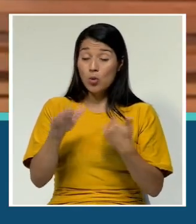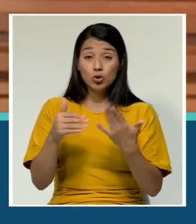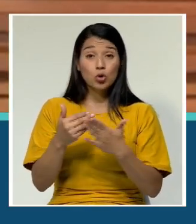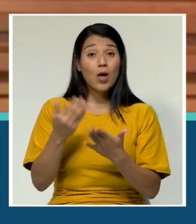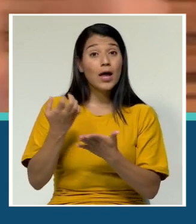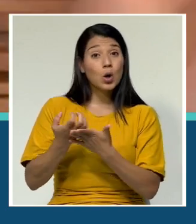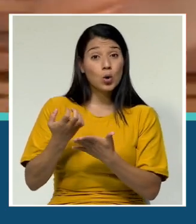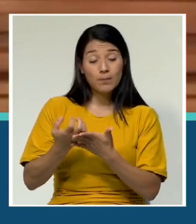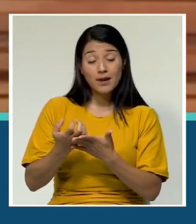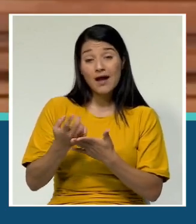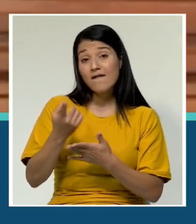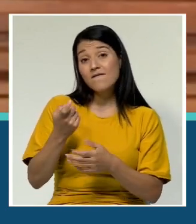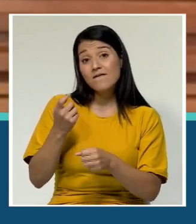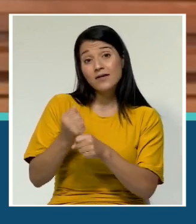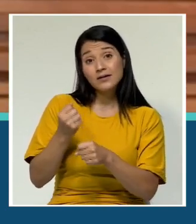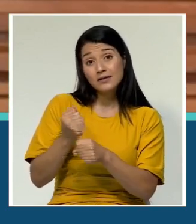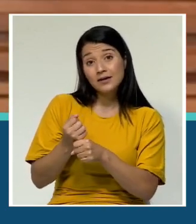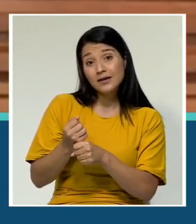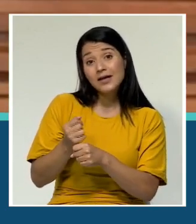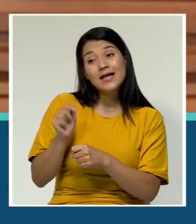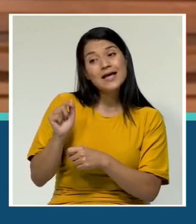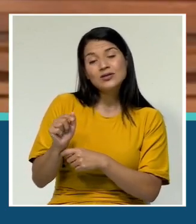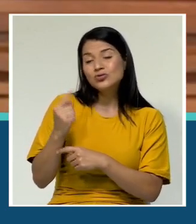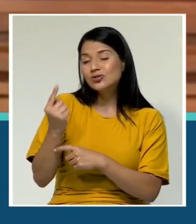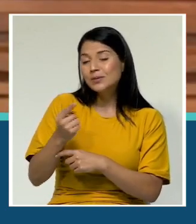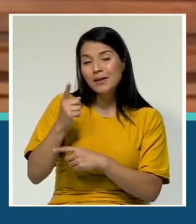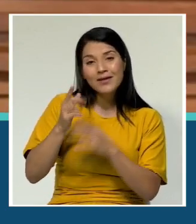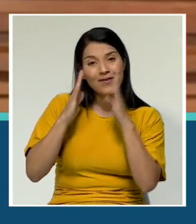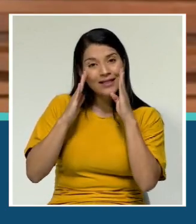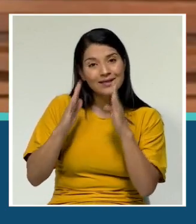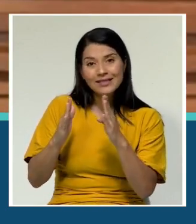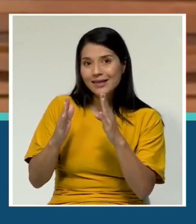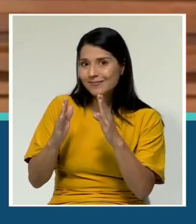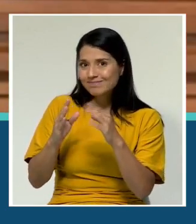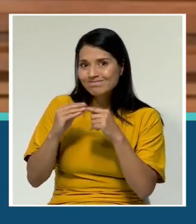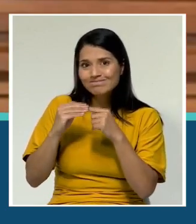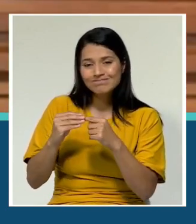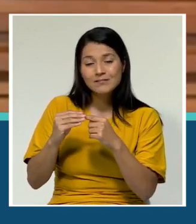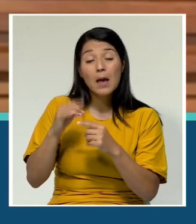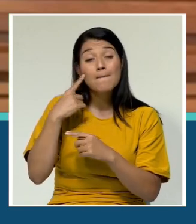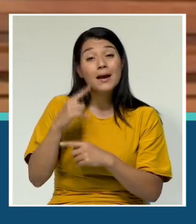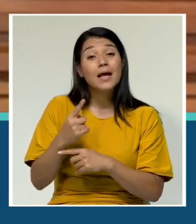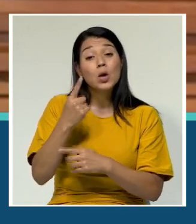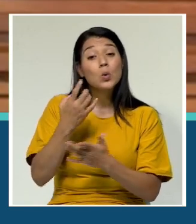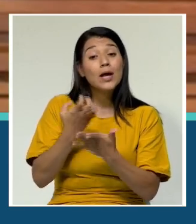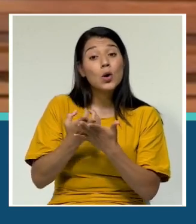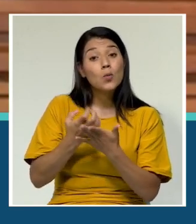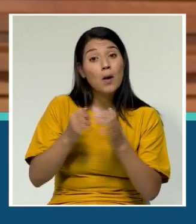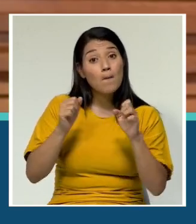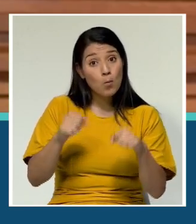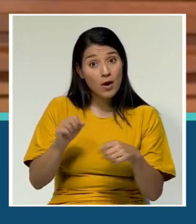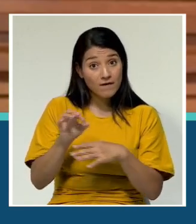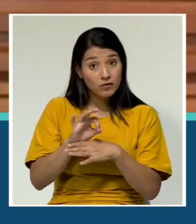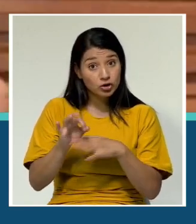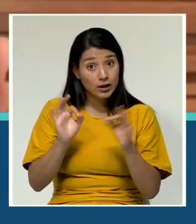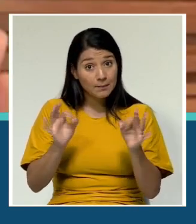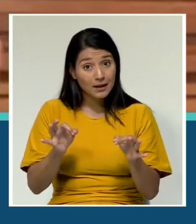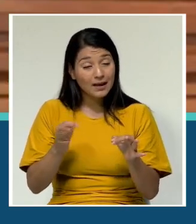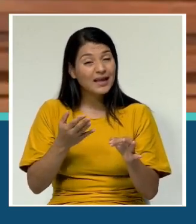pudo reducir. En Costa Rica, como en toda economía, el desempleo siempre es de